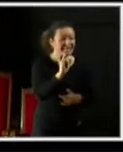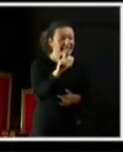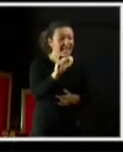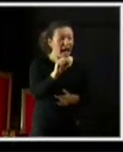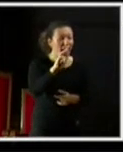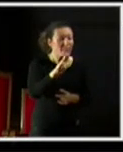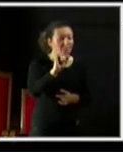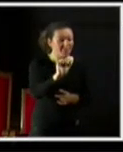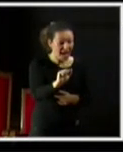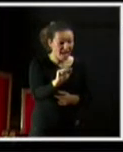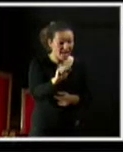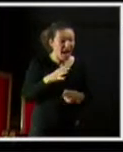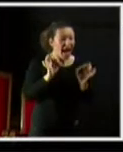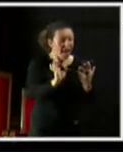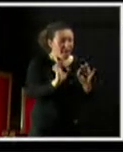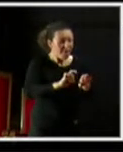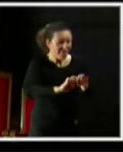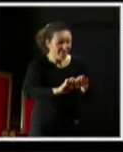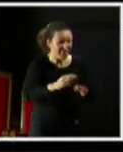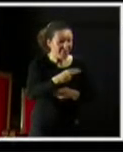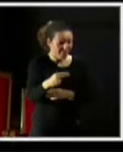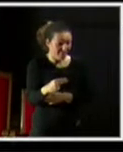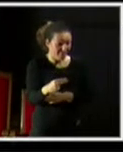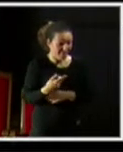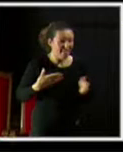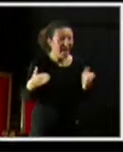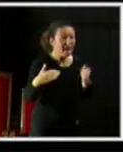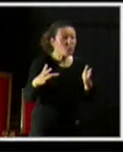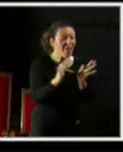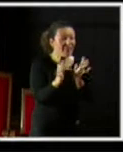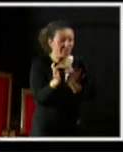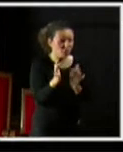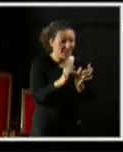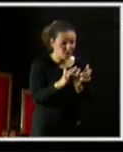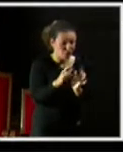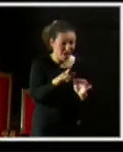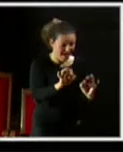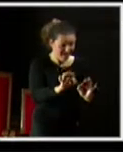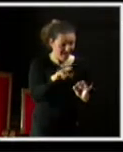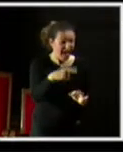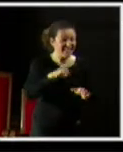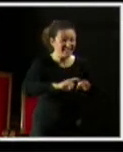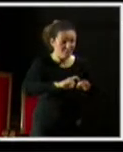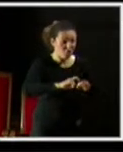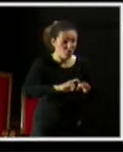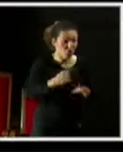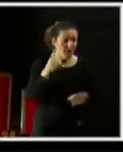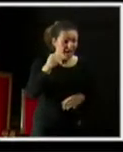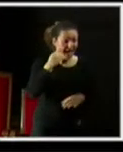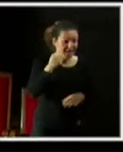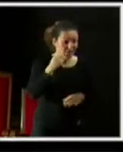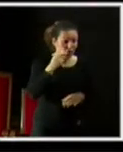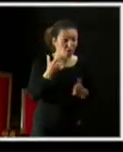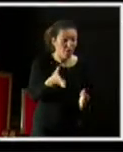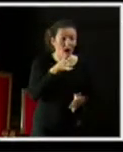se multiplicó en la época de jesucristo en el milagro hecho de la multiplicación de los panes y los peces pues vamos a cantar el de las tilapias